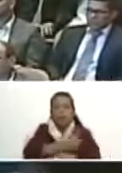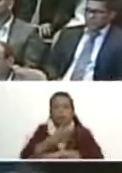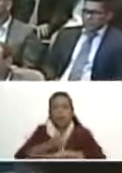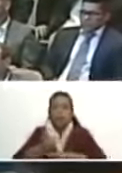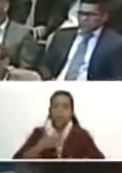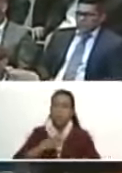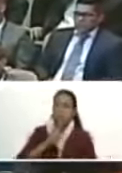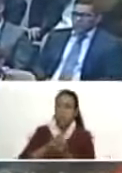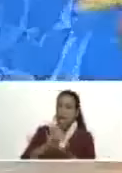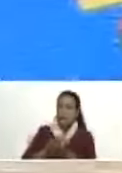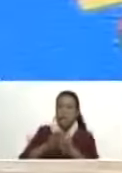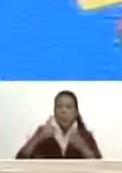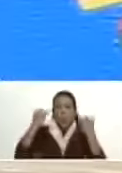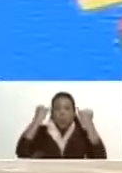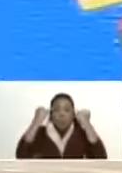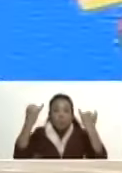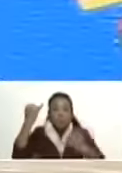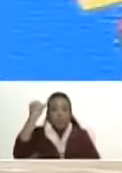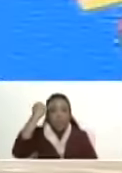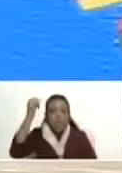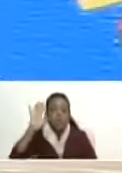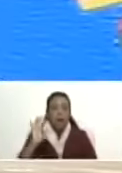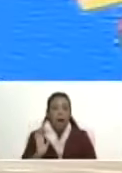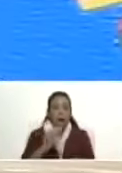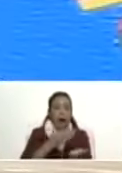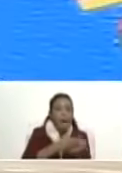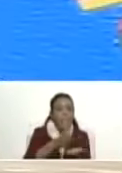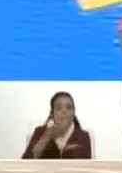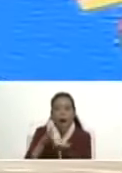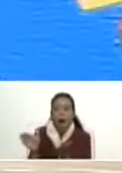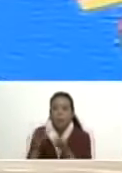sobresalto. Es una idea, pues, la dejo ahí.